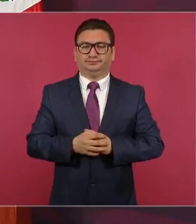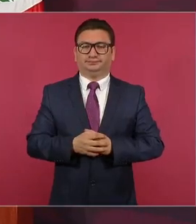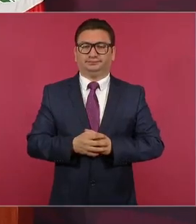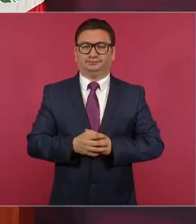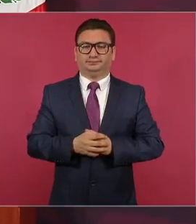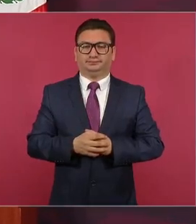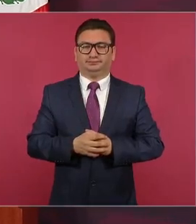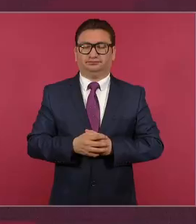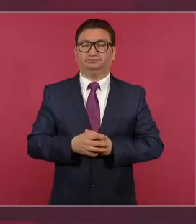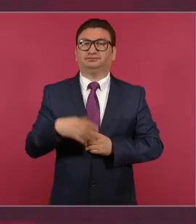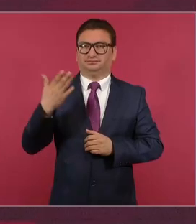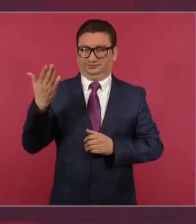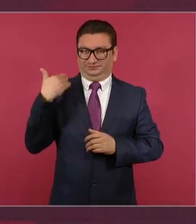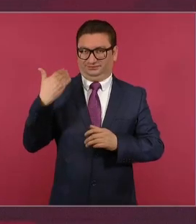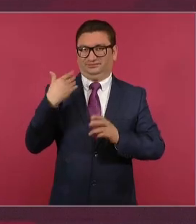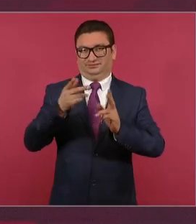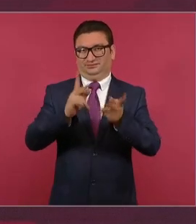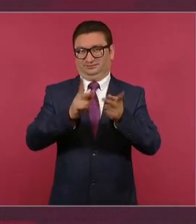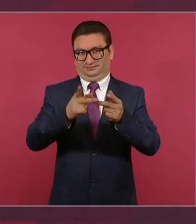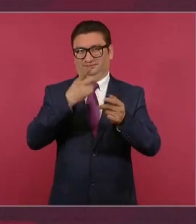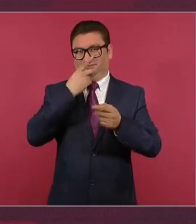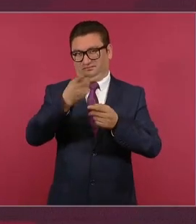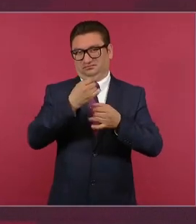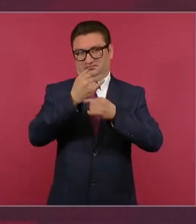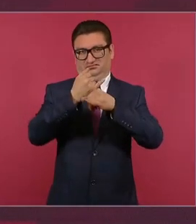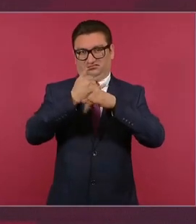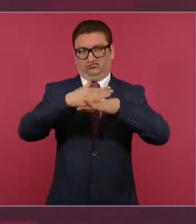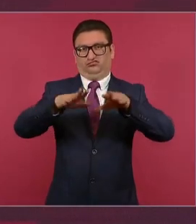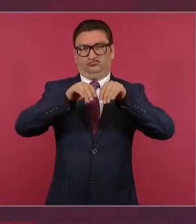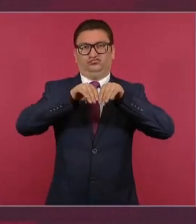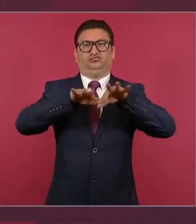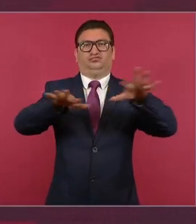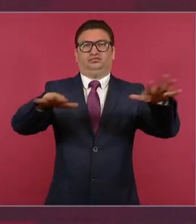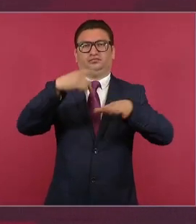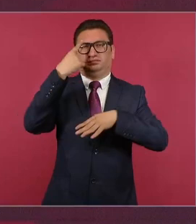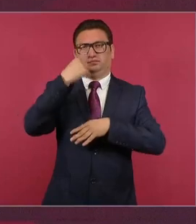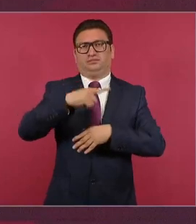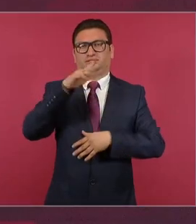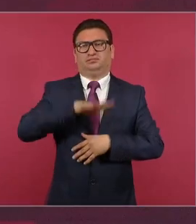es, como hablábamos, información para